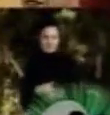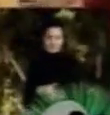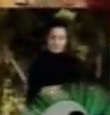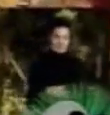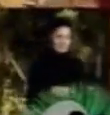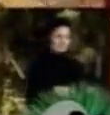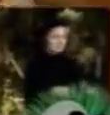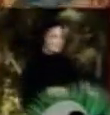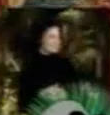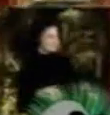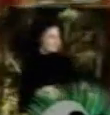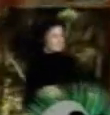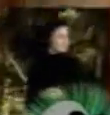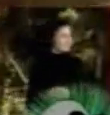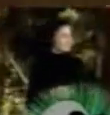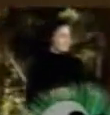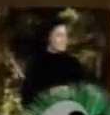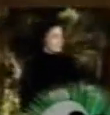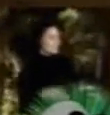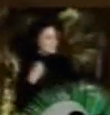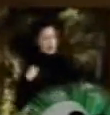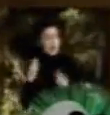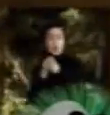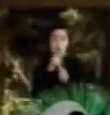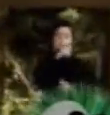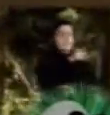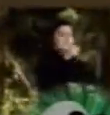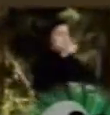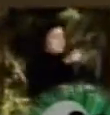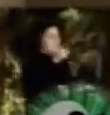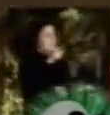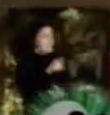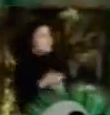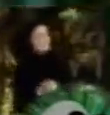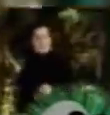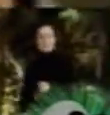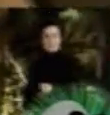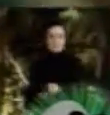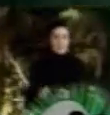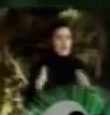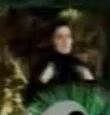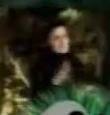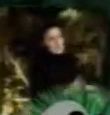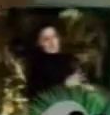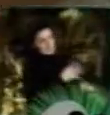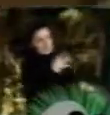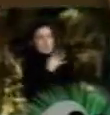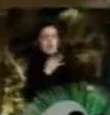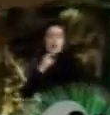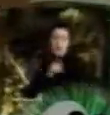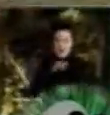carnaval. Porque contigo vivo cuando piso en el